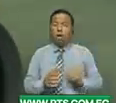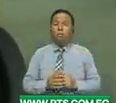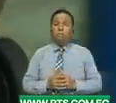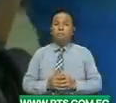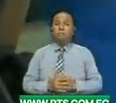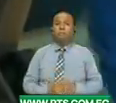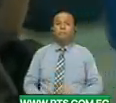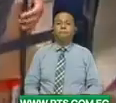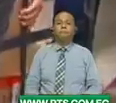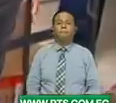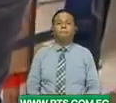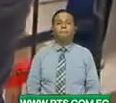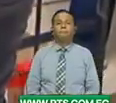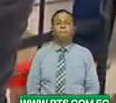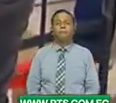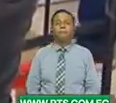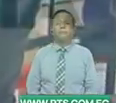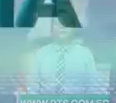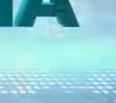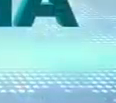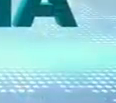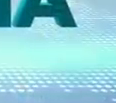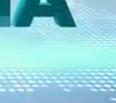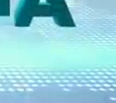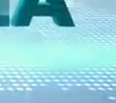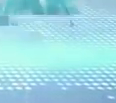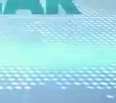Informó Jorge Escobar.